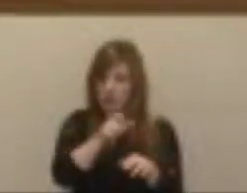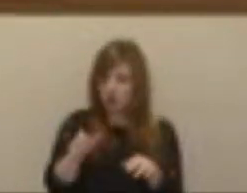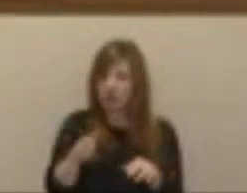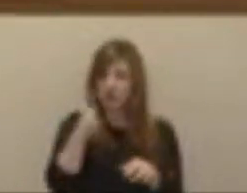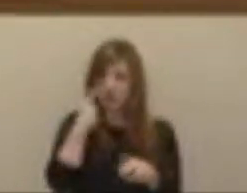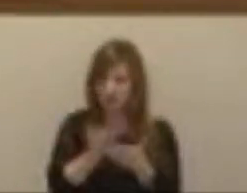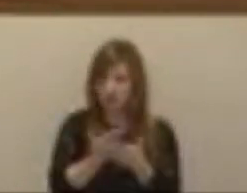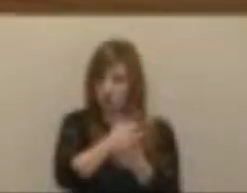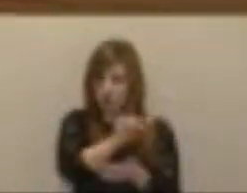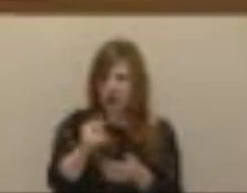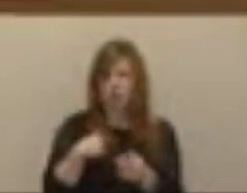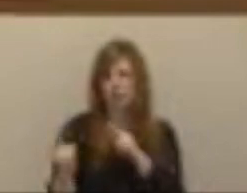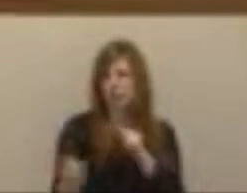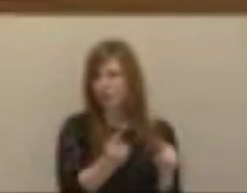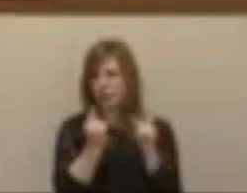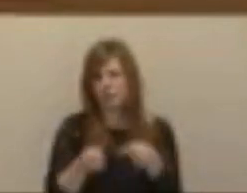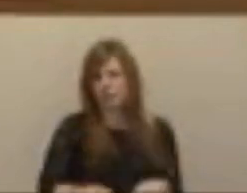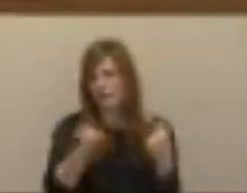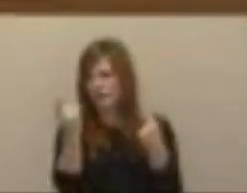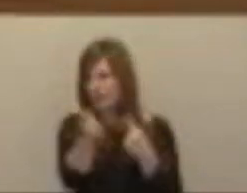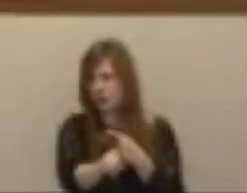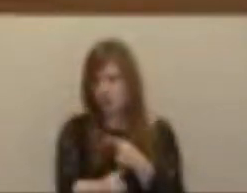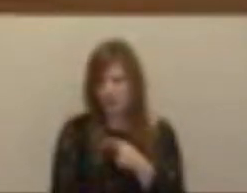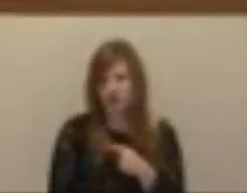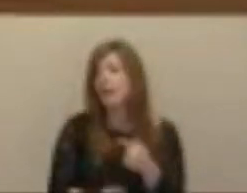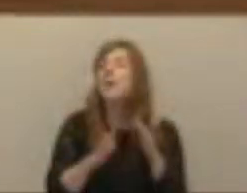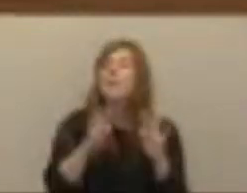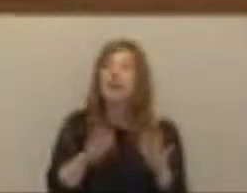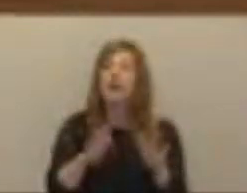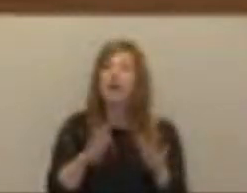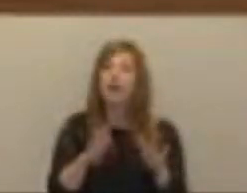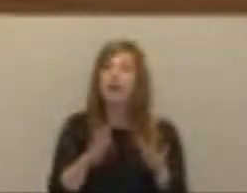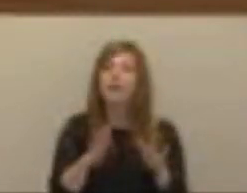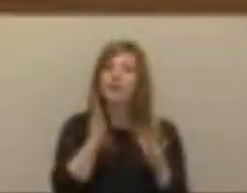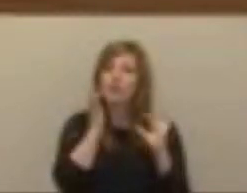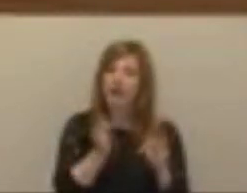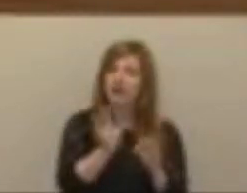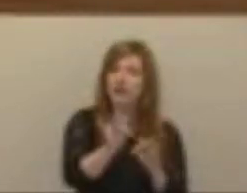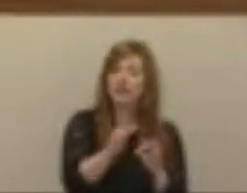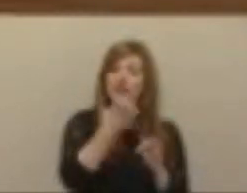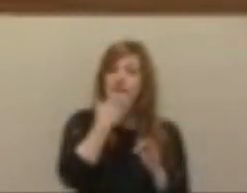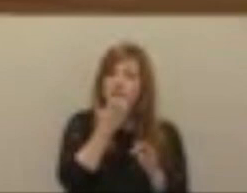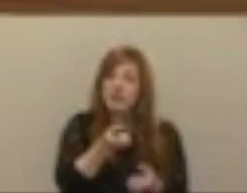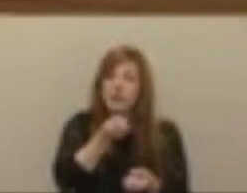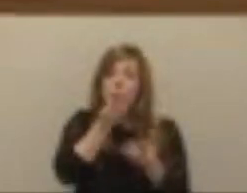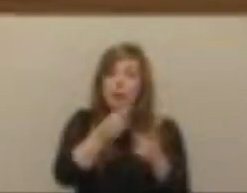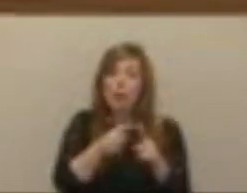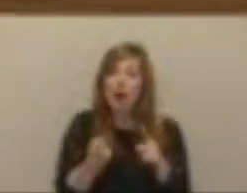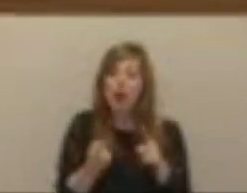andar discutiendo ni voy a bajar a ese ámbito, pero sí, eso sí es cierto. Si se planteaba esa